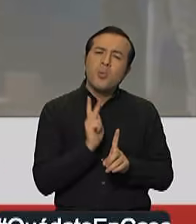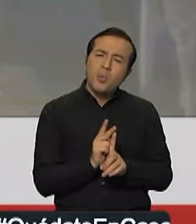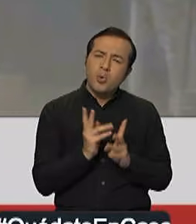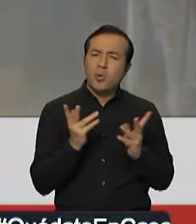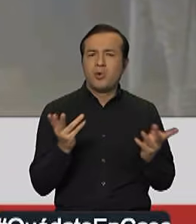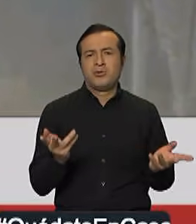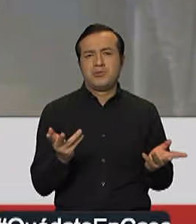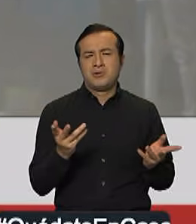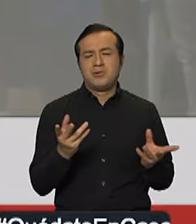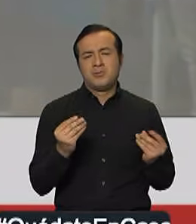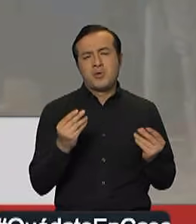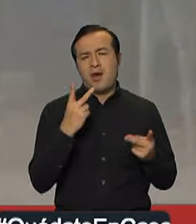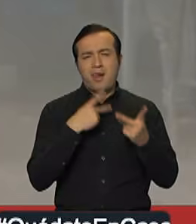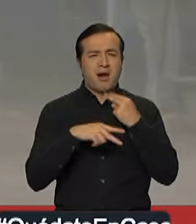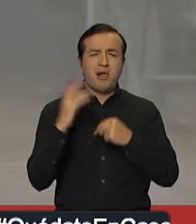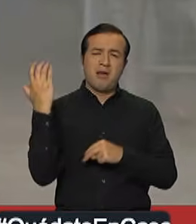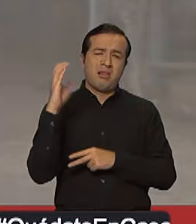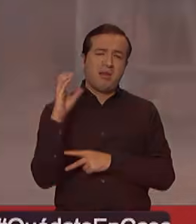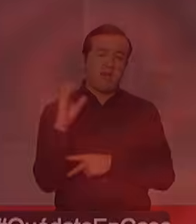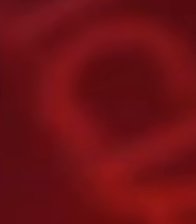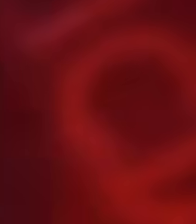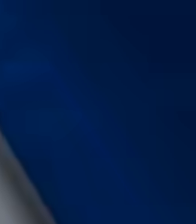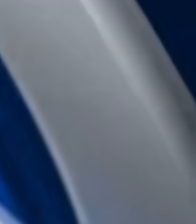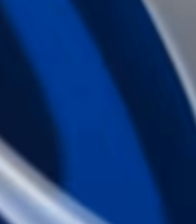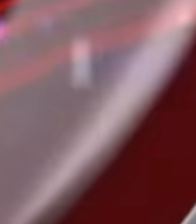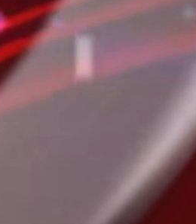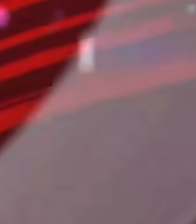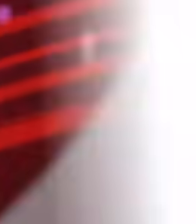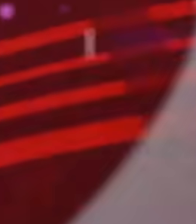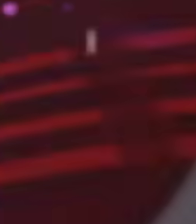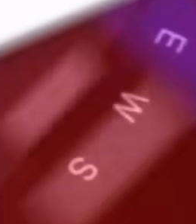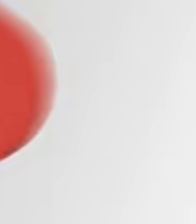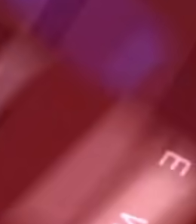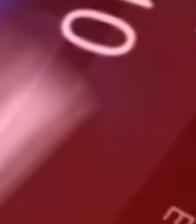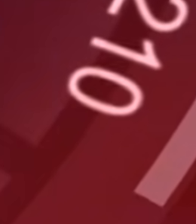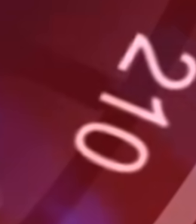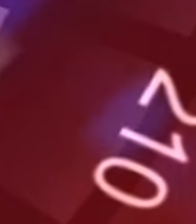oficiales. Mariuxi Buenaño, Medios Públicos.